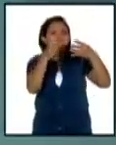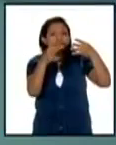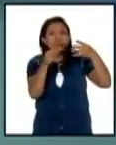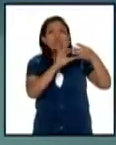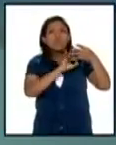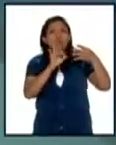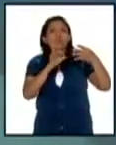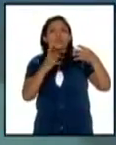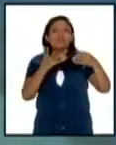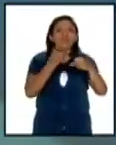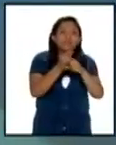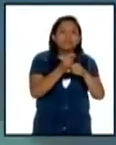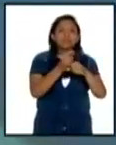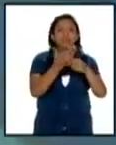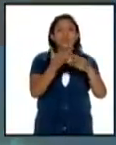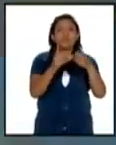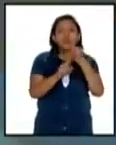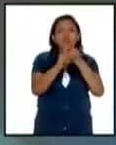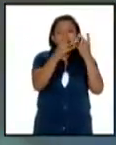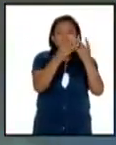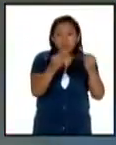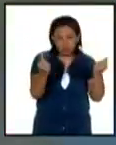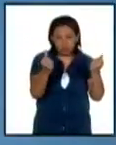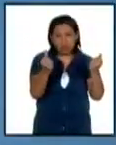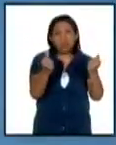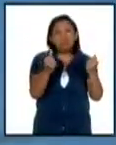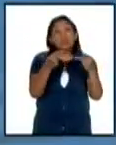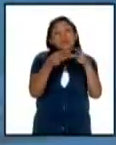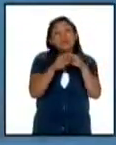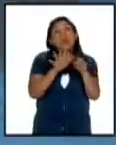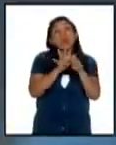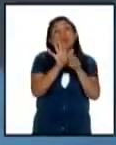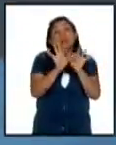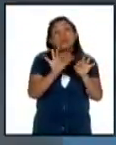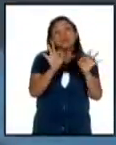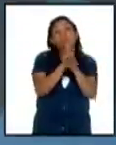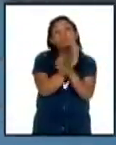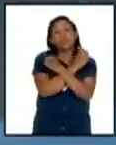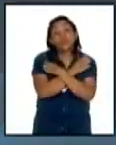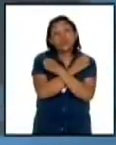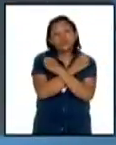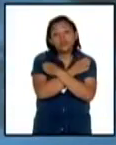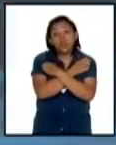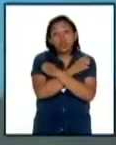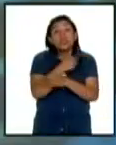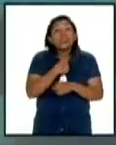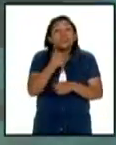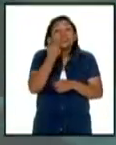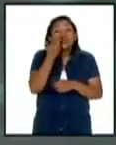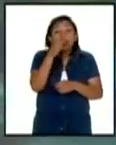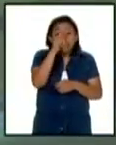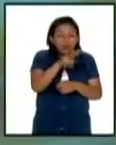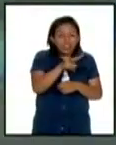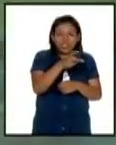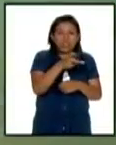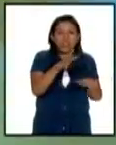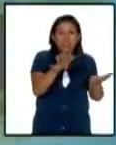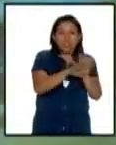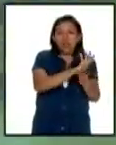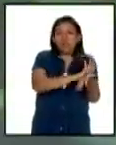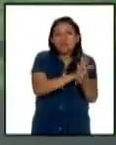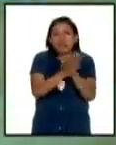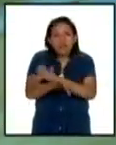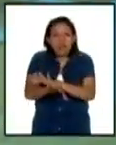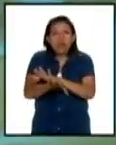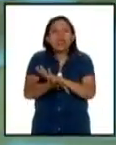hay alternativas que pasan, como muchas cosas, por la educación, por un espíritu de transformar esta realidad a partir de la información